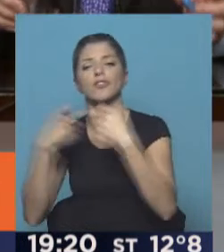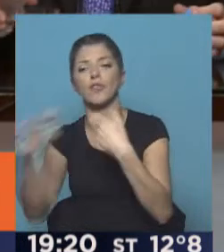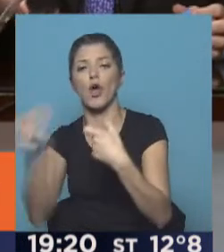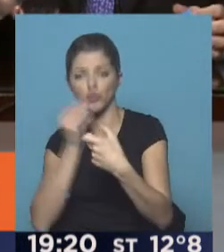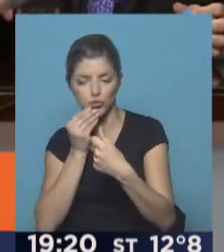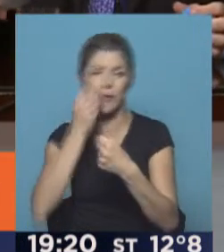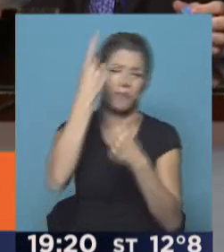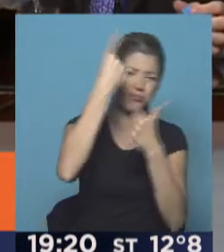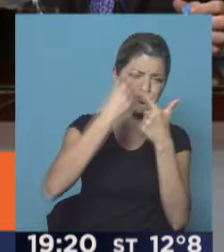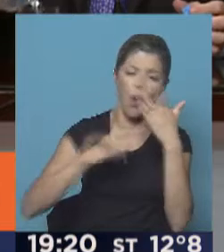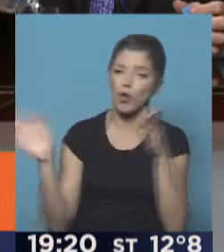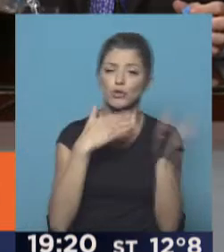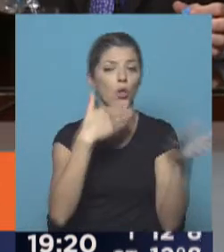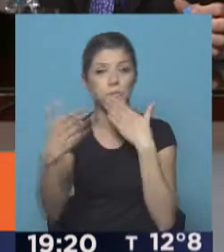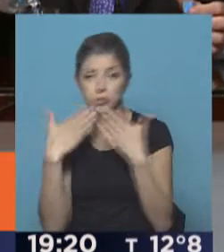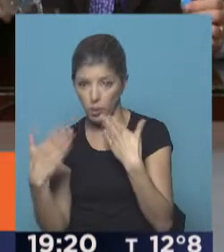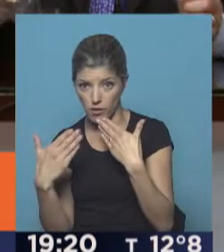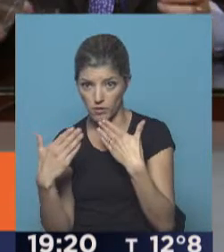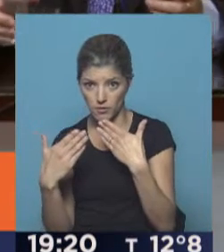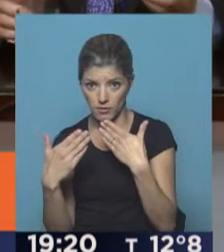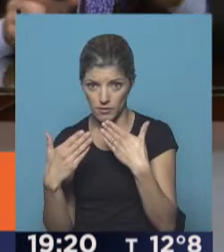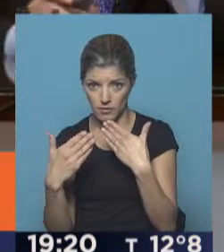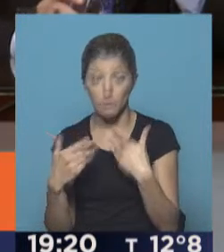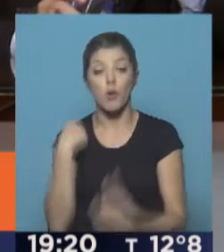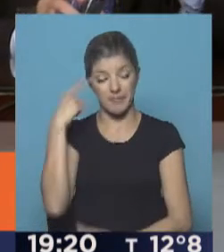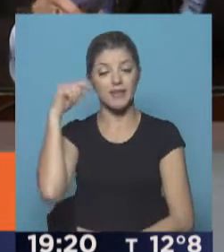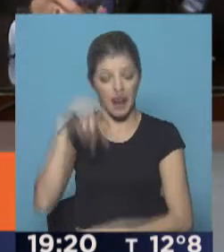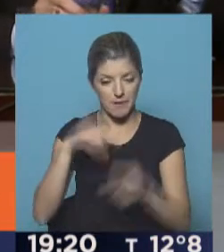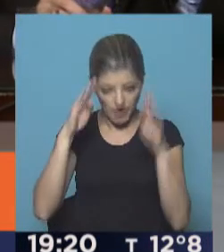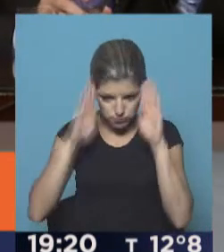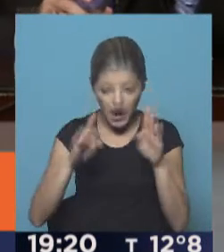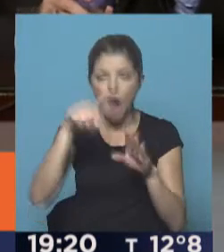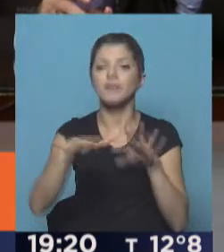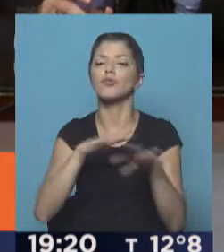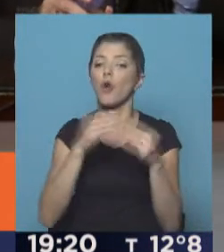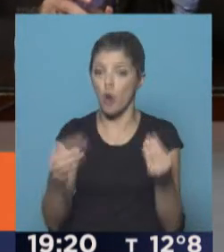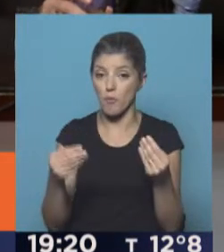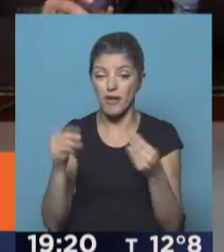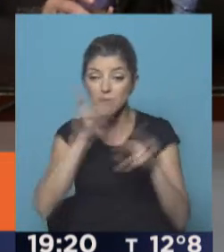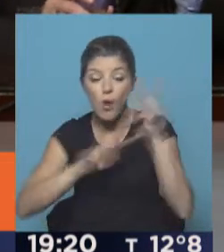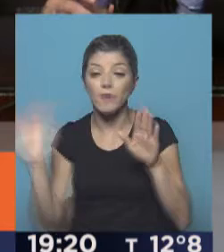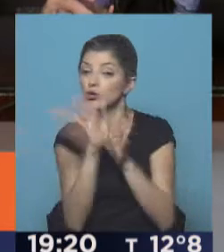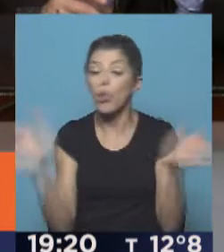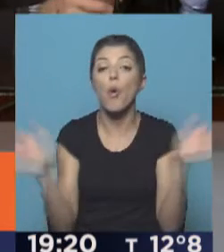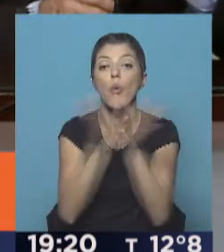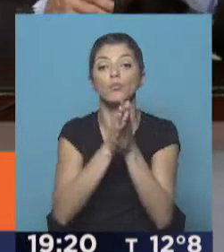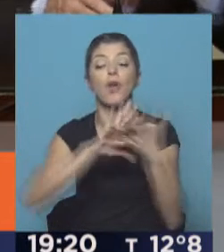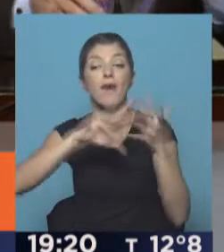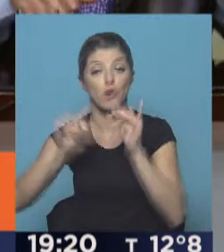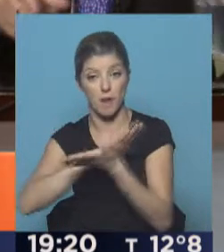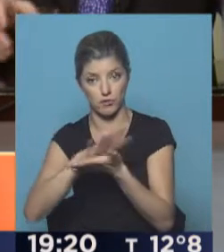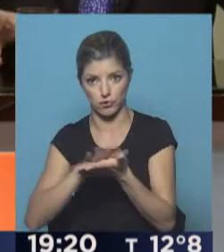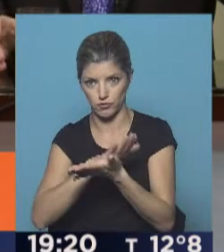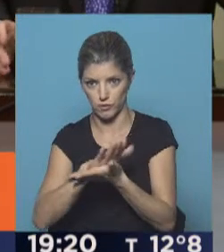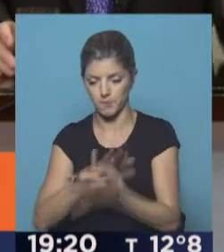canales abiertos permanentemente, poner sobre la mesa lo que está en juego acá y la posibilidad de ir encontrando el camino juntos para ir resolviendo